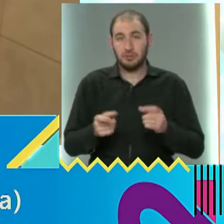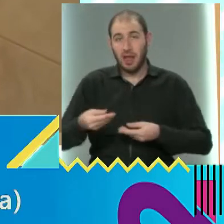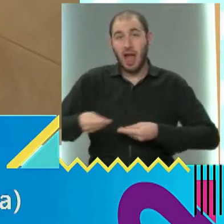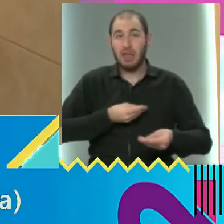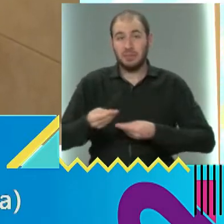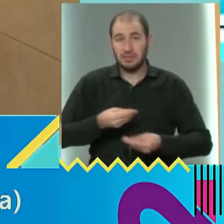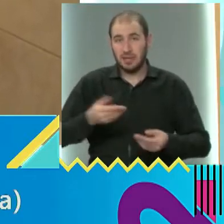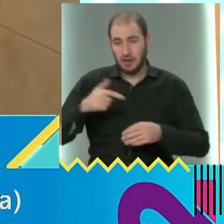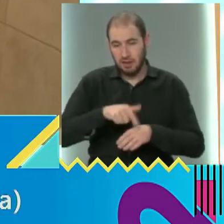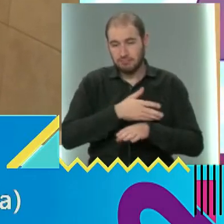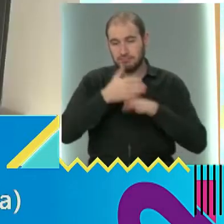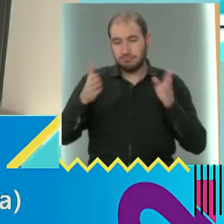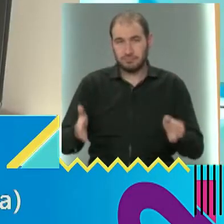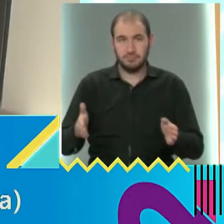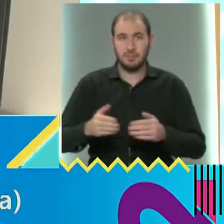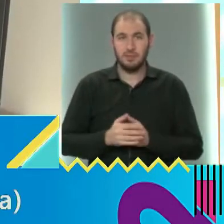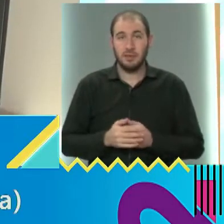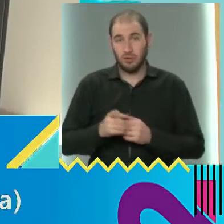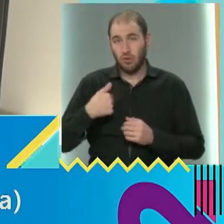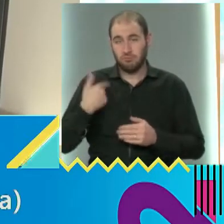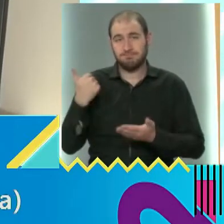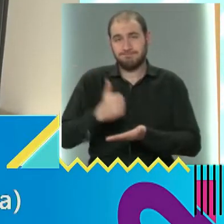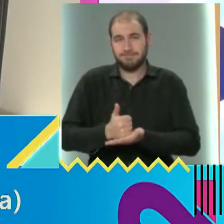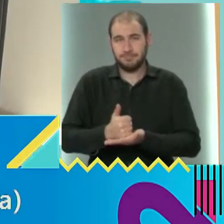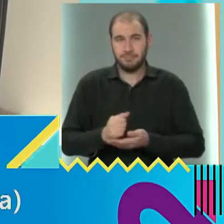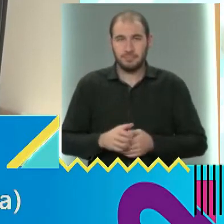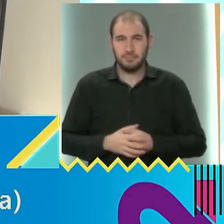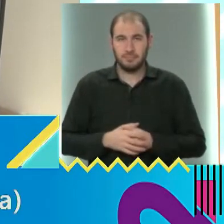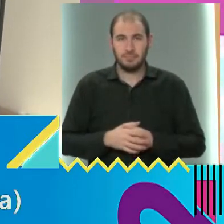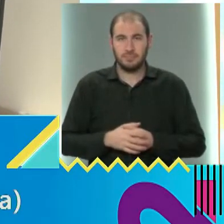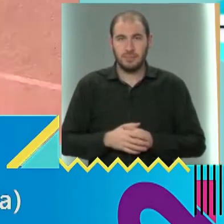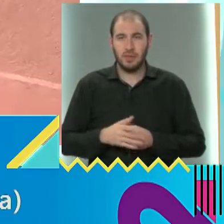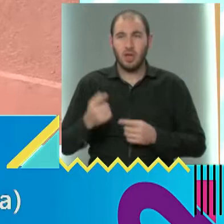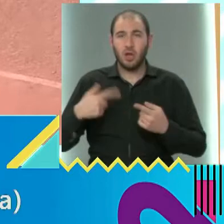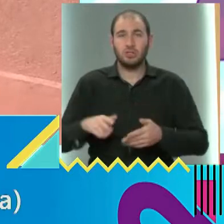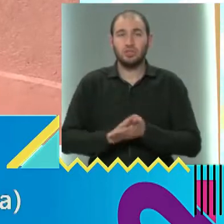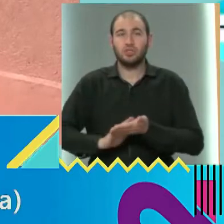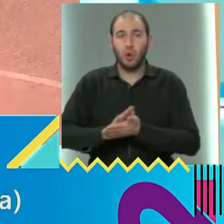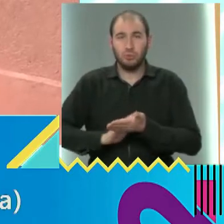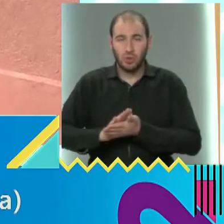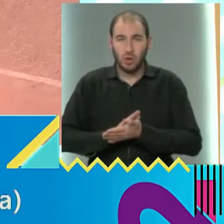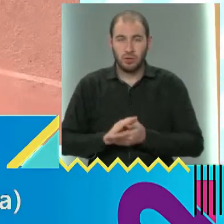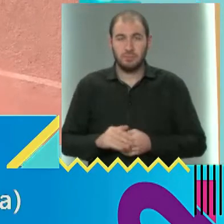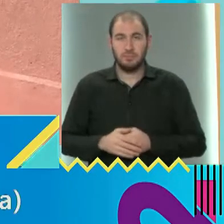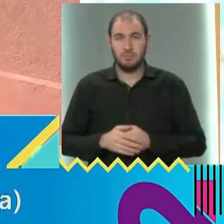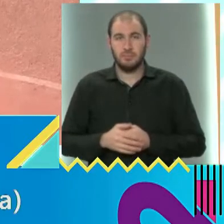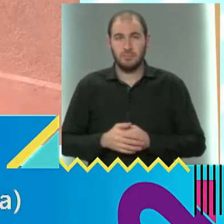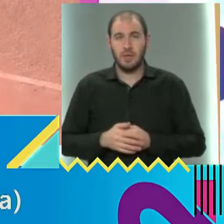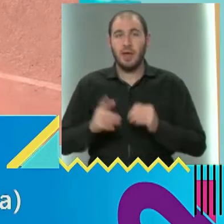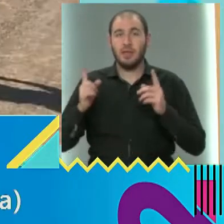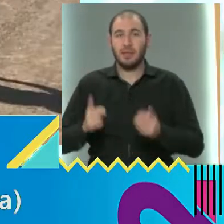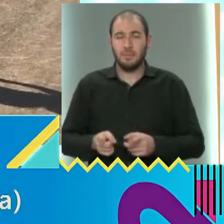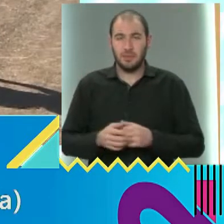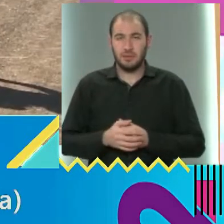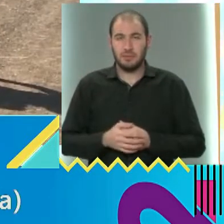administrar transitoriamente. Y bueno, y en eso estamos. Queremos sanear esta situación, acercar